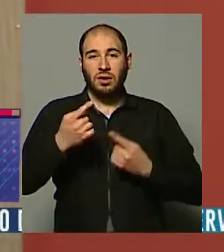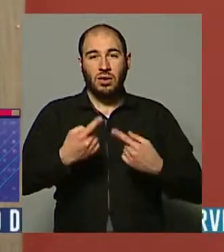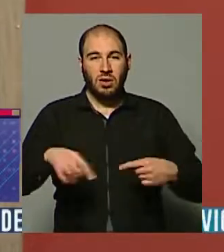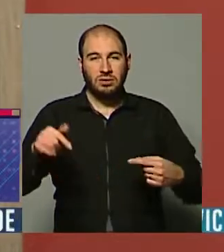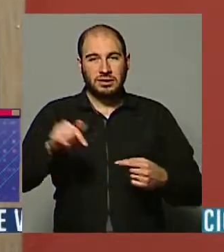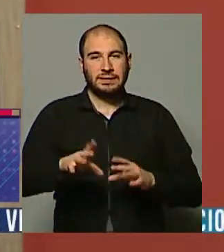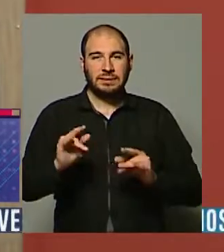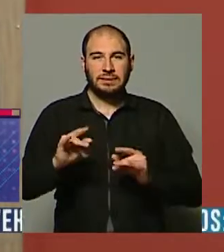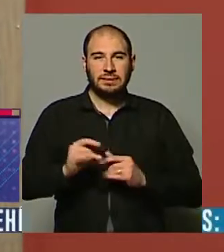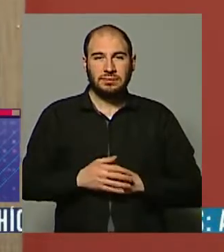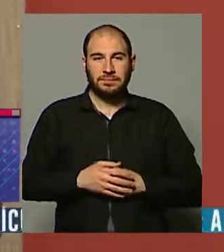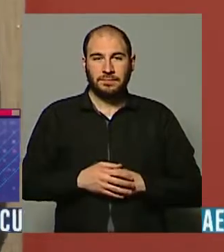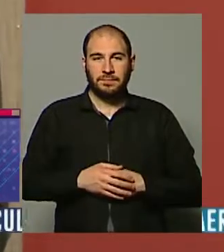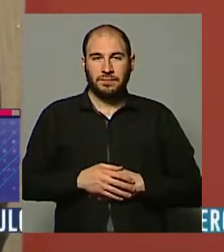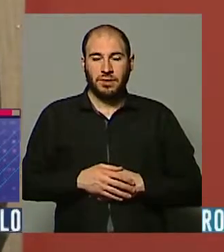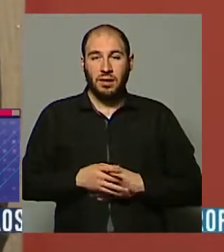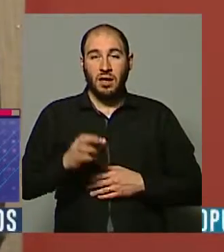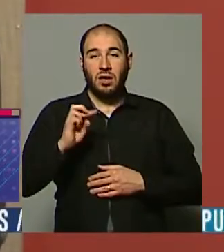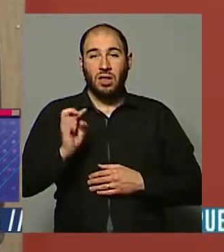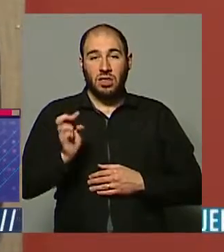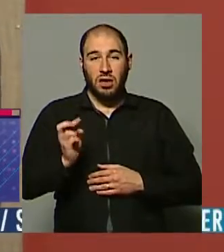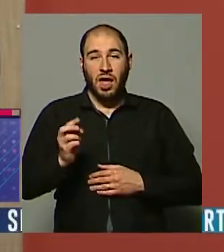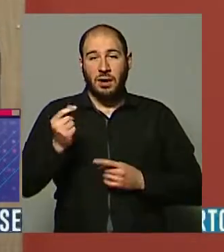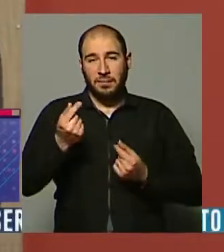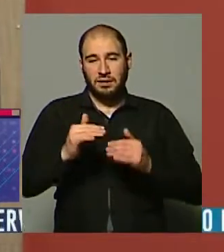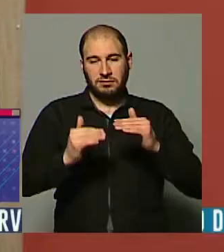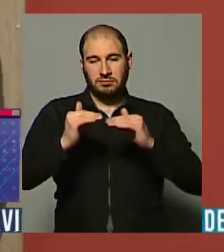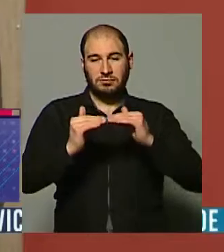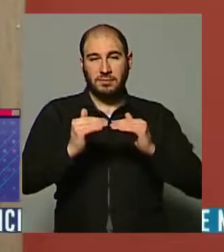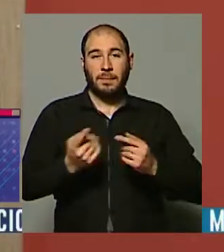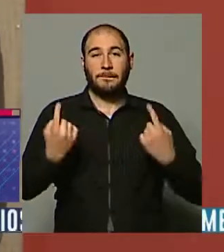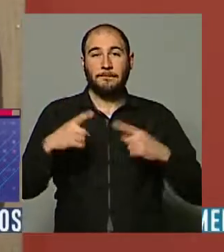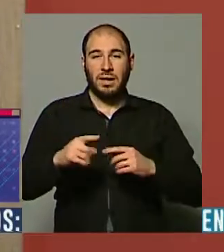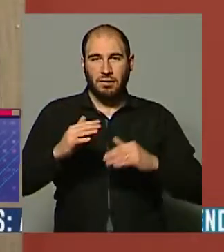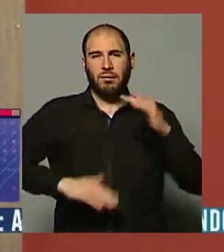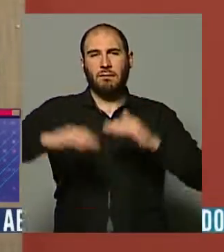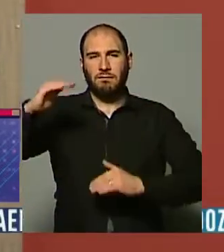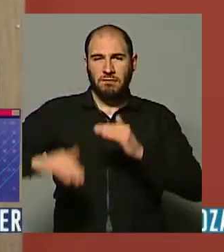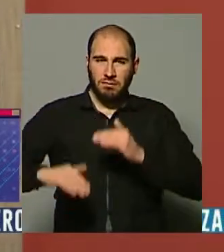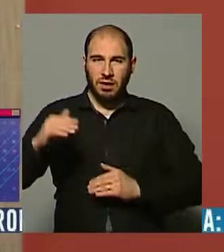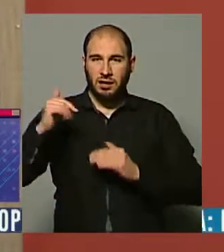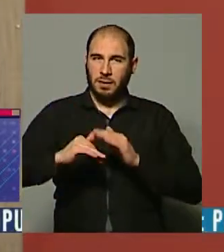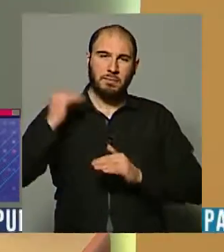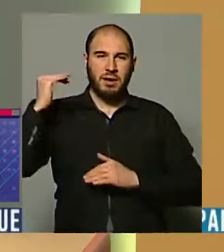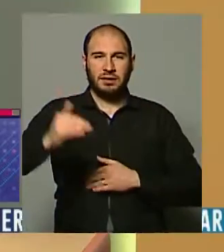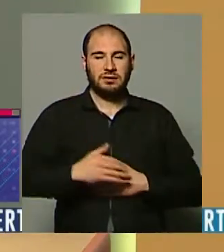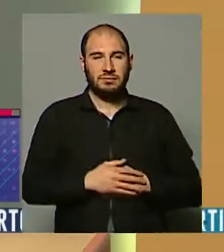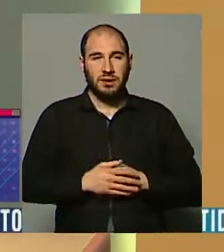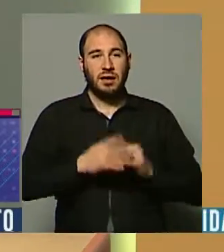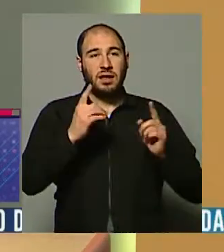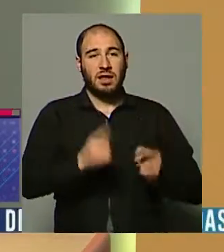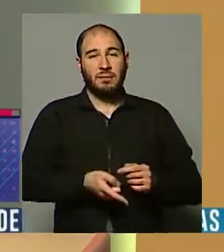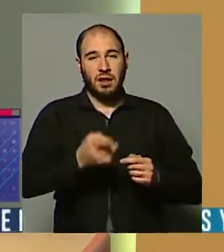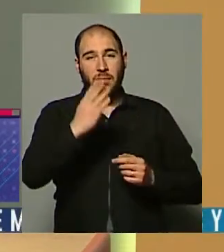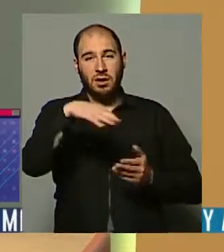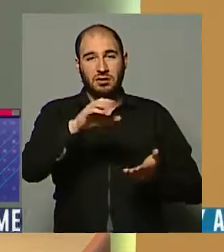situación difícil, aunque si bien el dólar tiene un precio de equilibrio, evidentemente la inestabilidad lo hace que esté por arriba. También las tasas